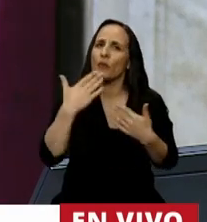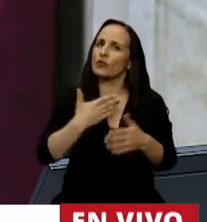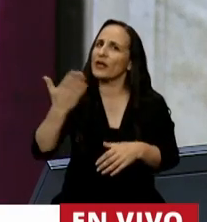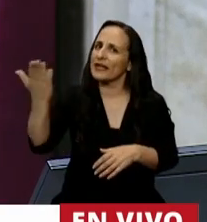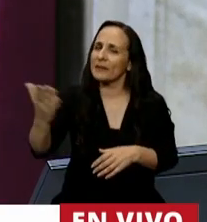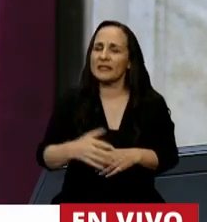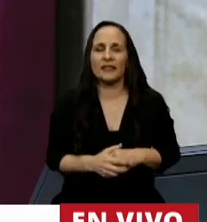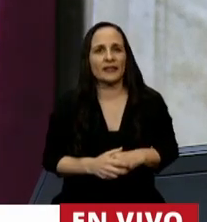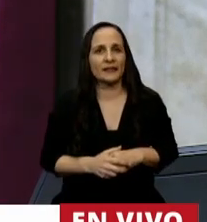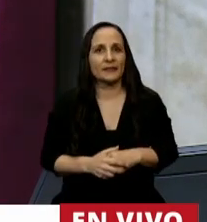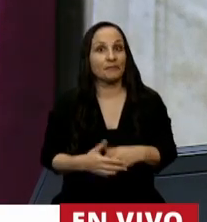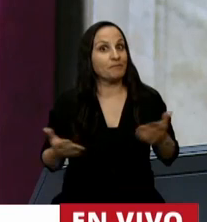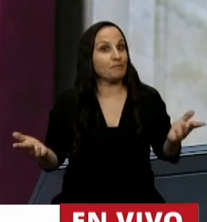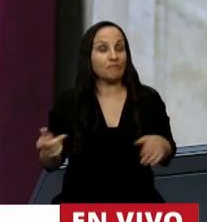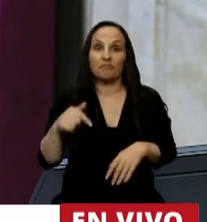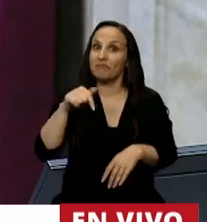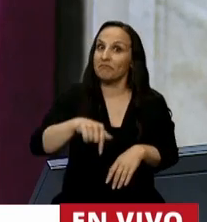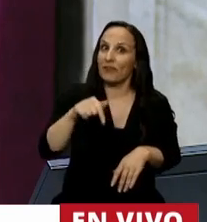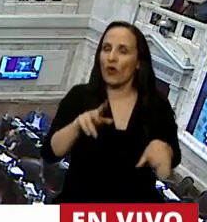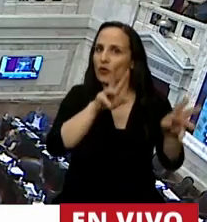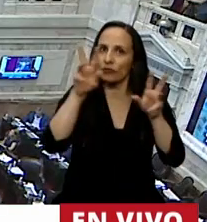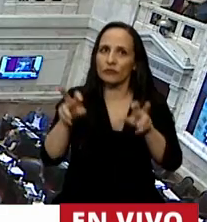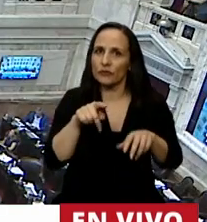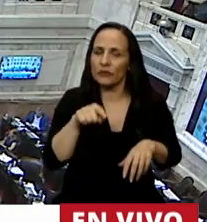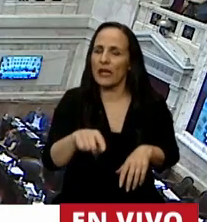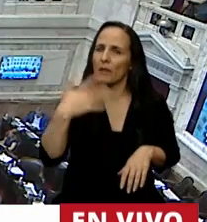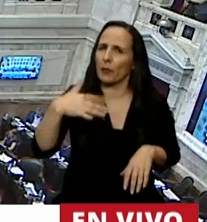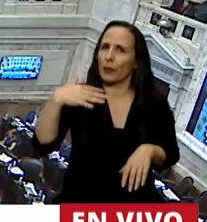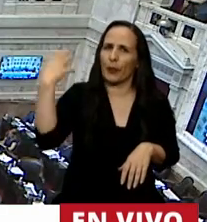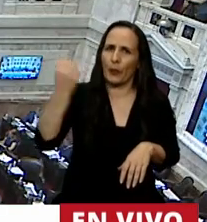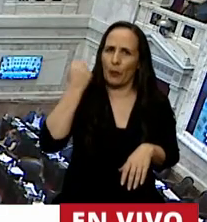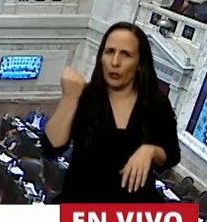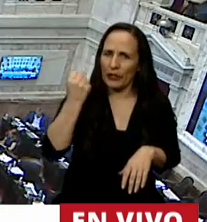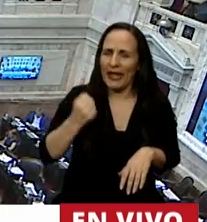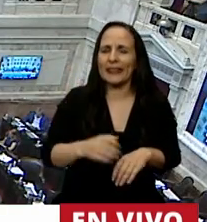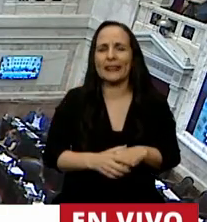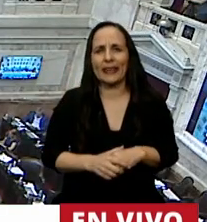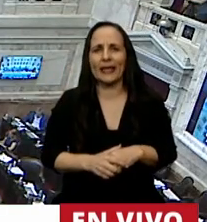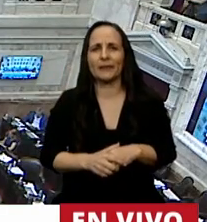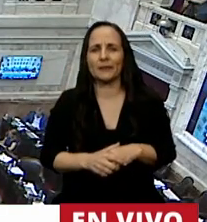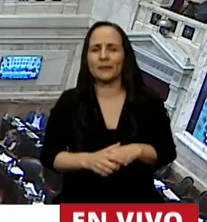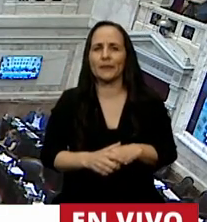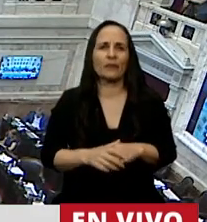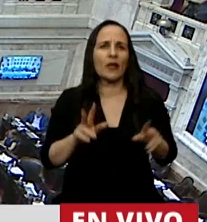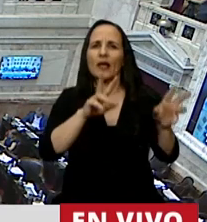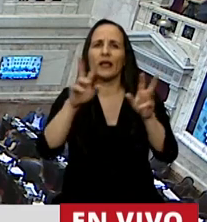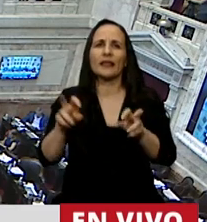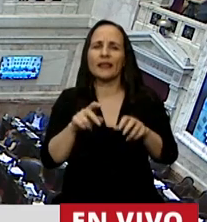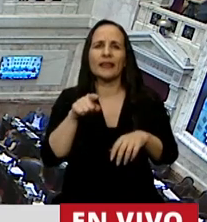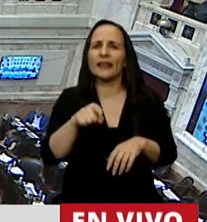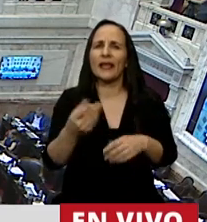presidente. Hoy abordamos este tema tan importante como es el tema de